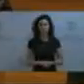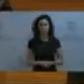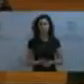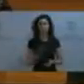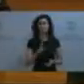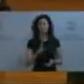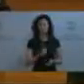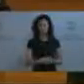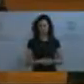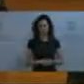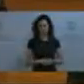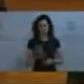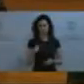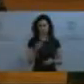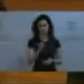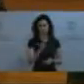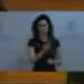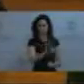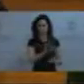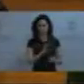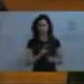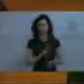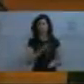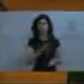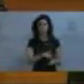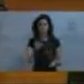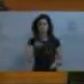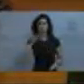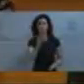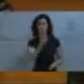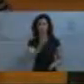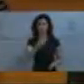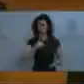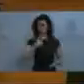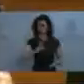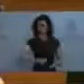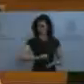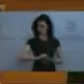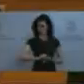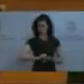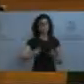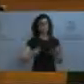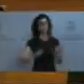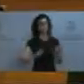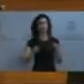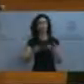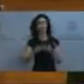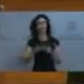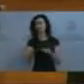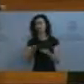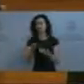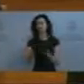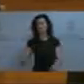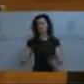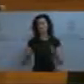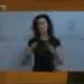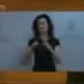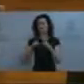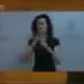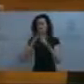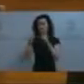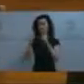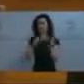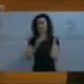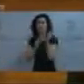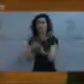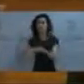favor, responda a las preguntas cuando se le hacen, porque no las hago yo, las hacen los usuarios y los ciudadanos que reclaman,